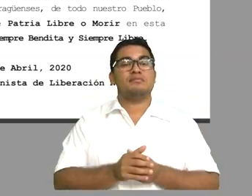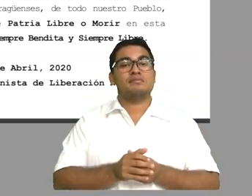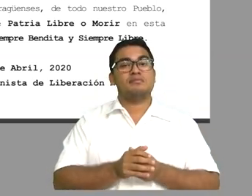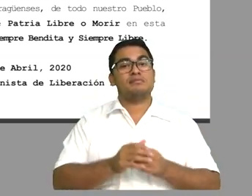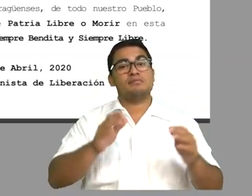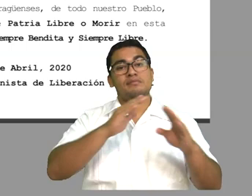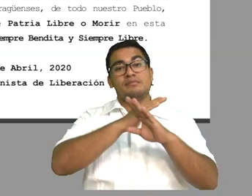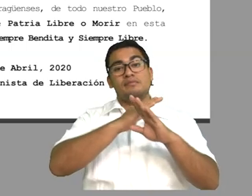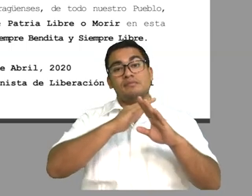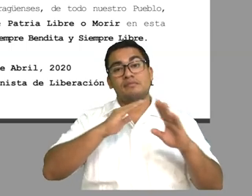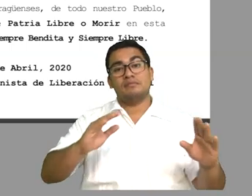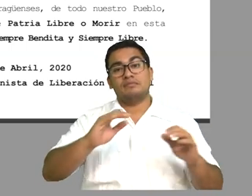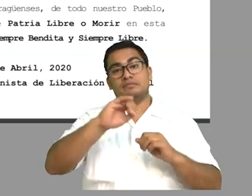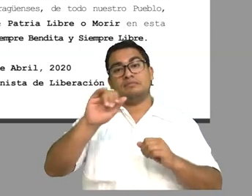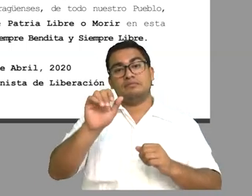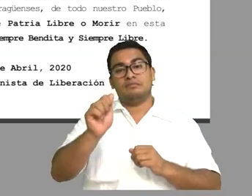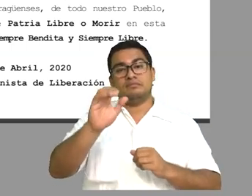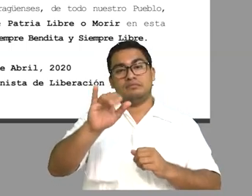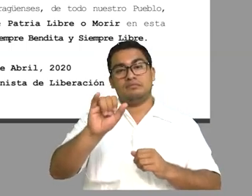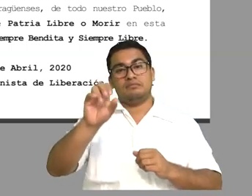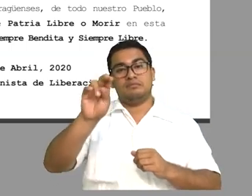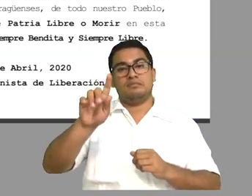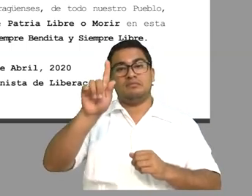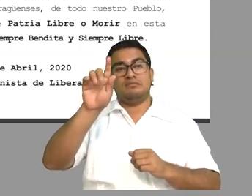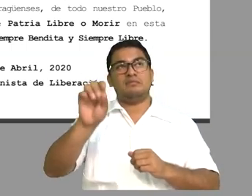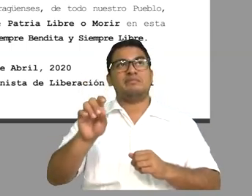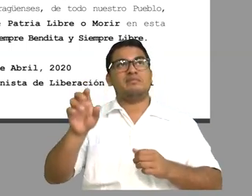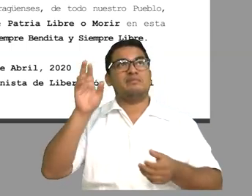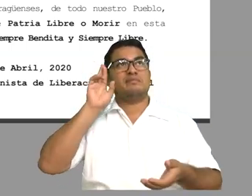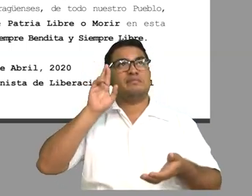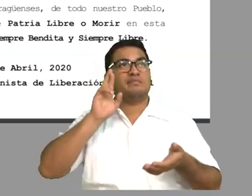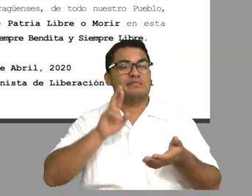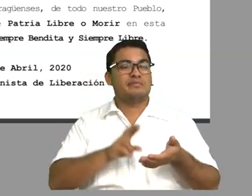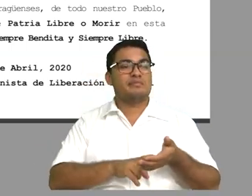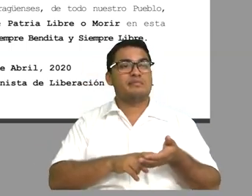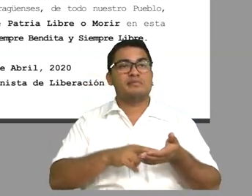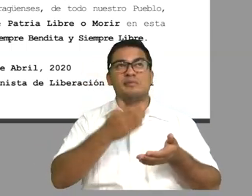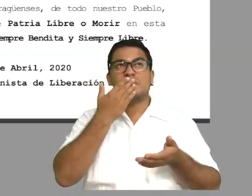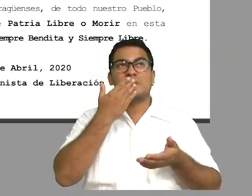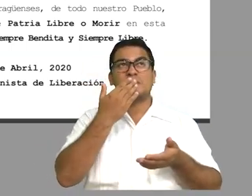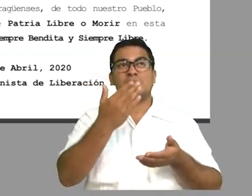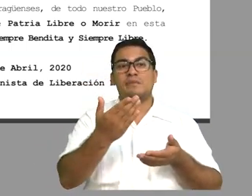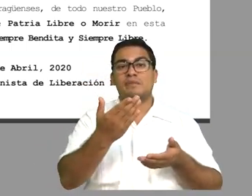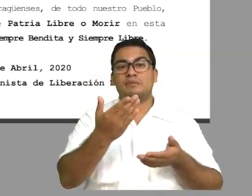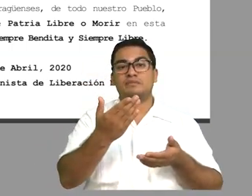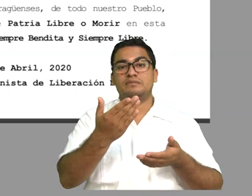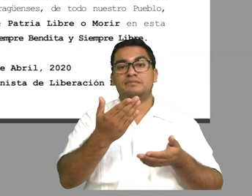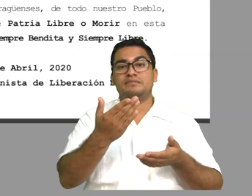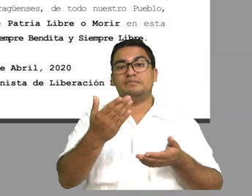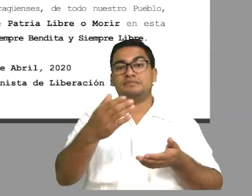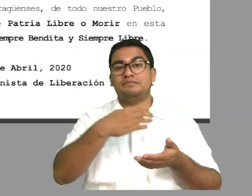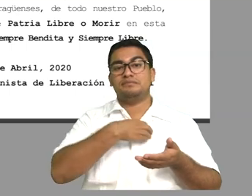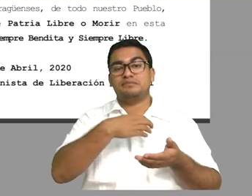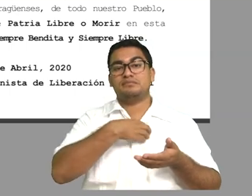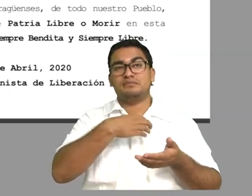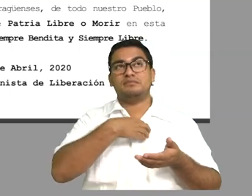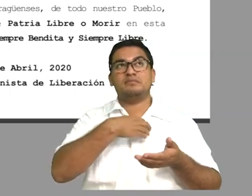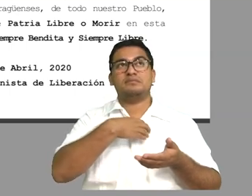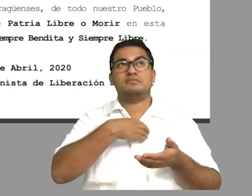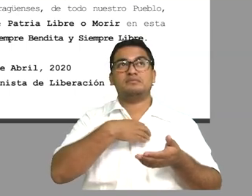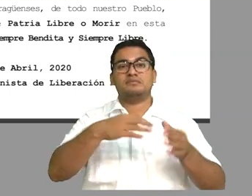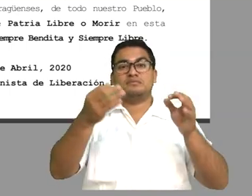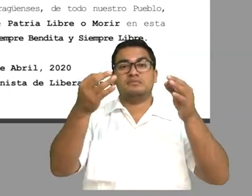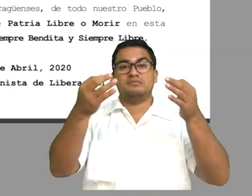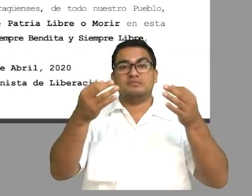Paz a Jacinto, que nos deja un legado formidable de actitud,